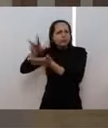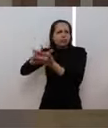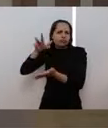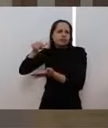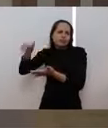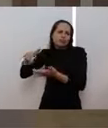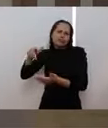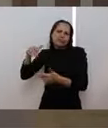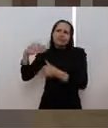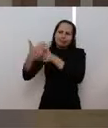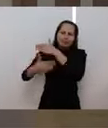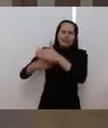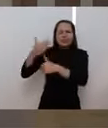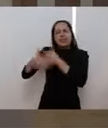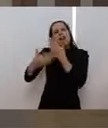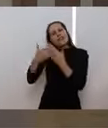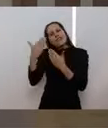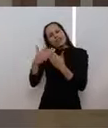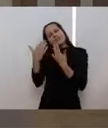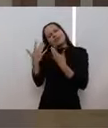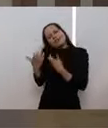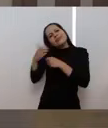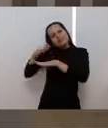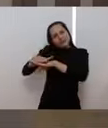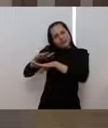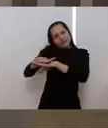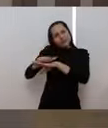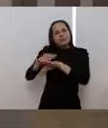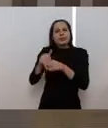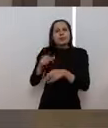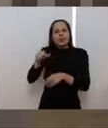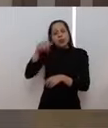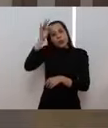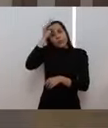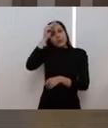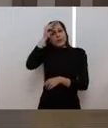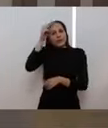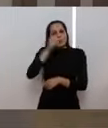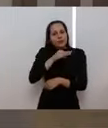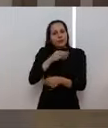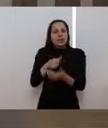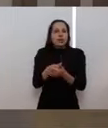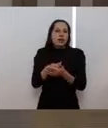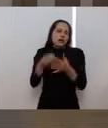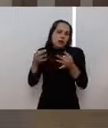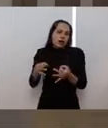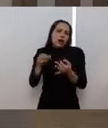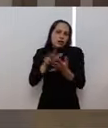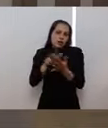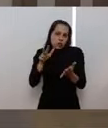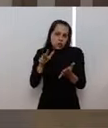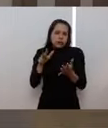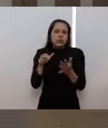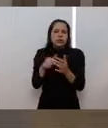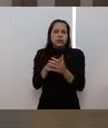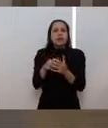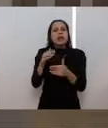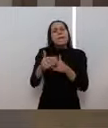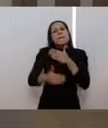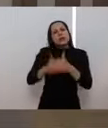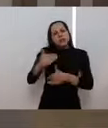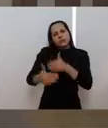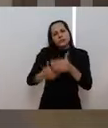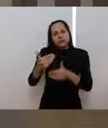entonces queremos decirles que él es el hospital militar solo autoriza esas actividades o esos procedimientos